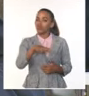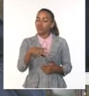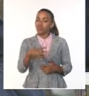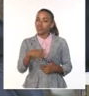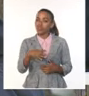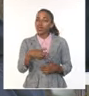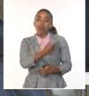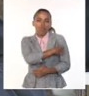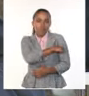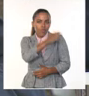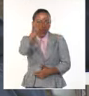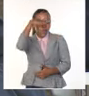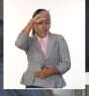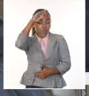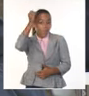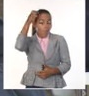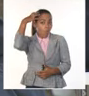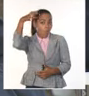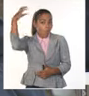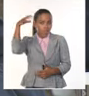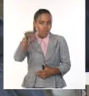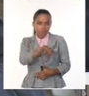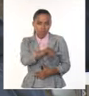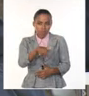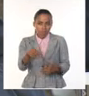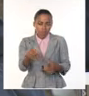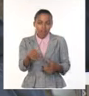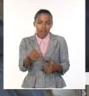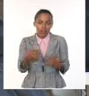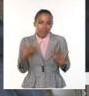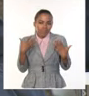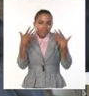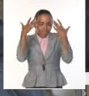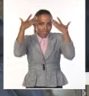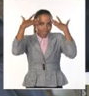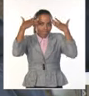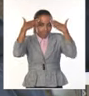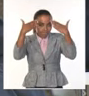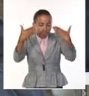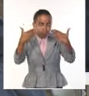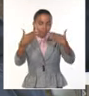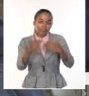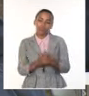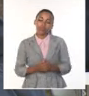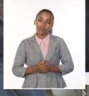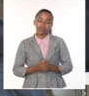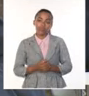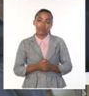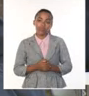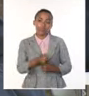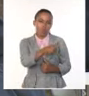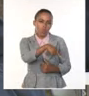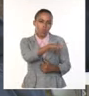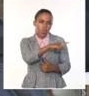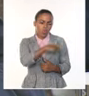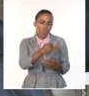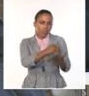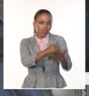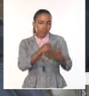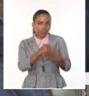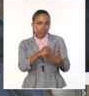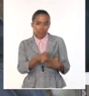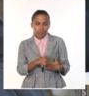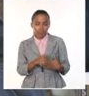gobierno cubanos por el voto a favor de la resolución contra el bloqueo que abrumadoramente adopta cada año la Asamblea General